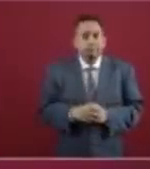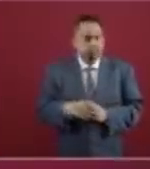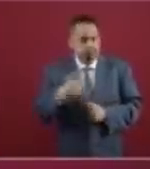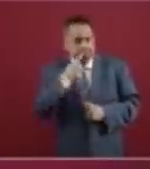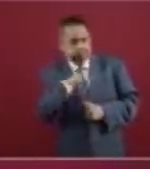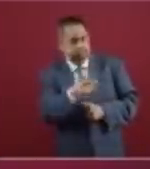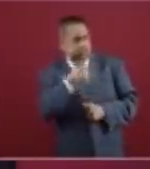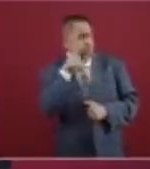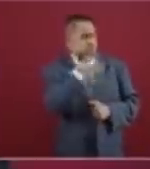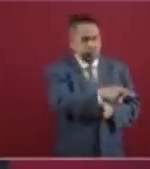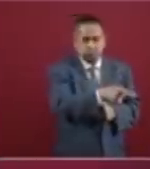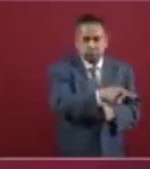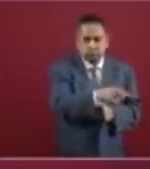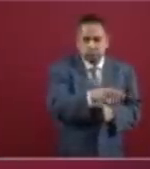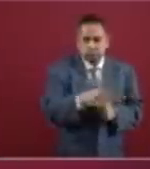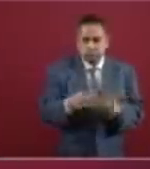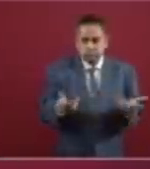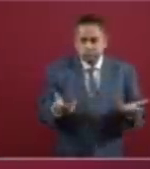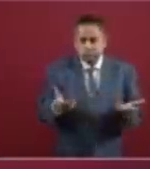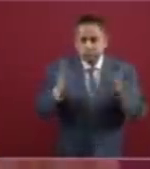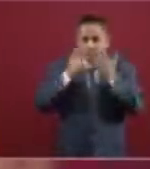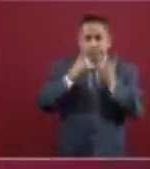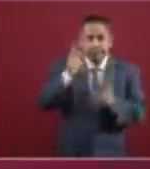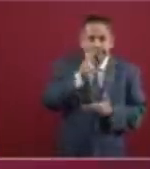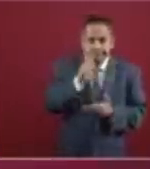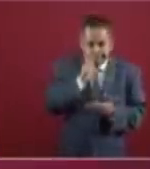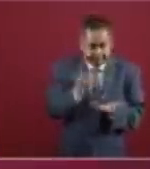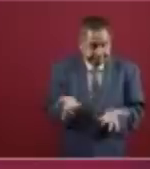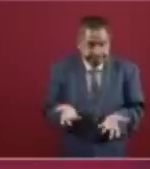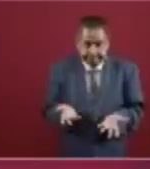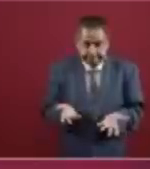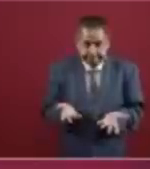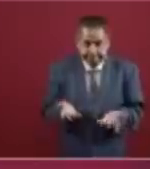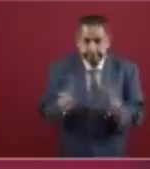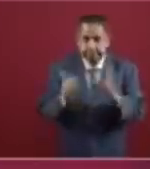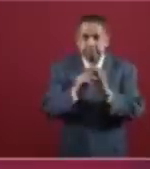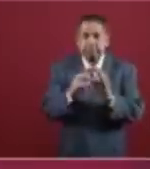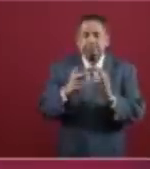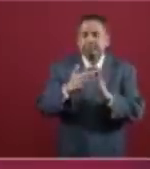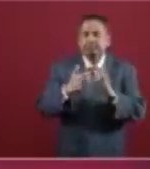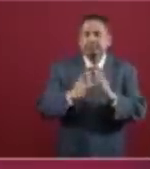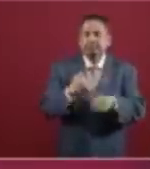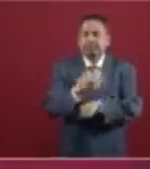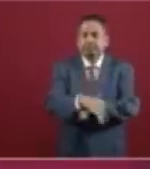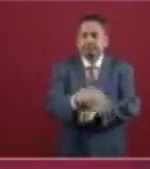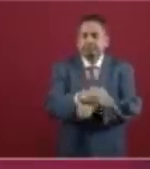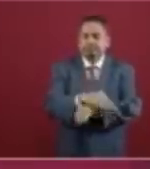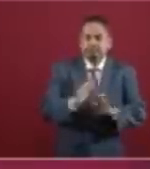acusar a nadie sin tener prueba. Solo es una medida preventiva,